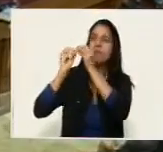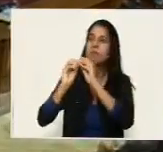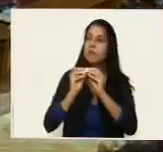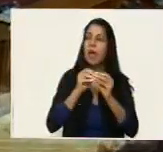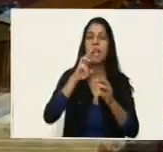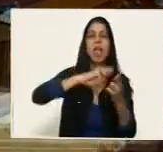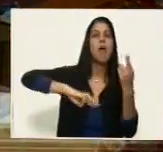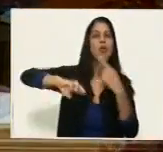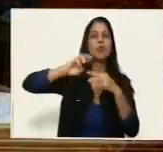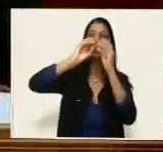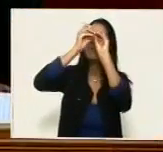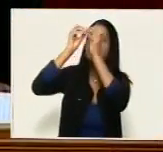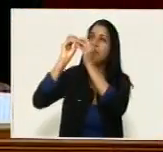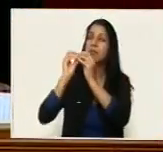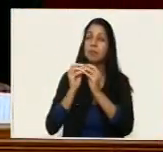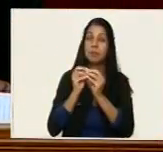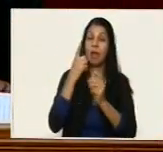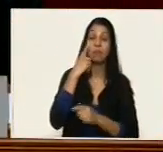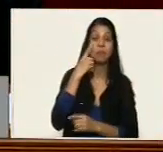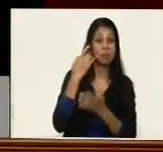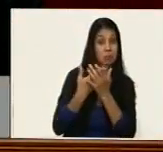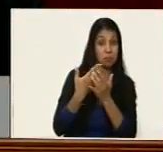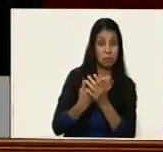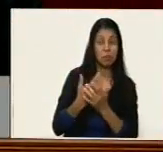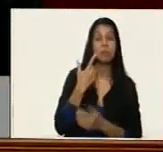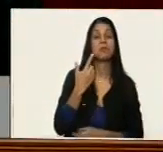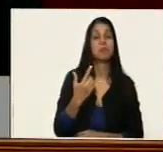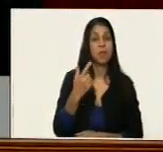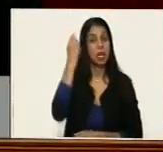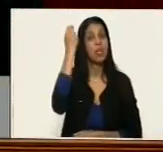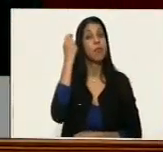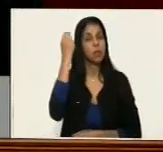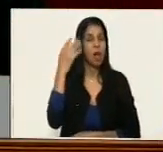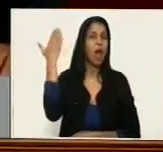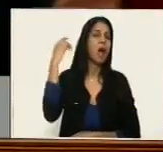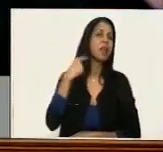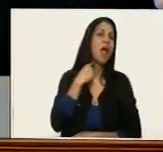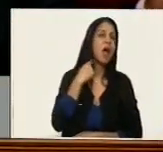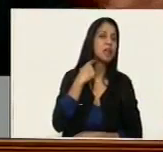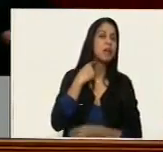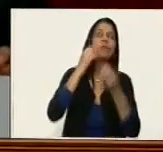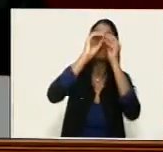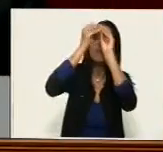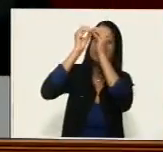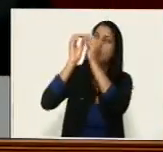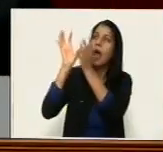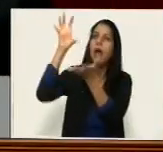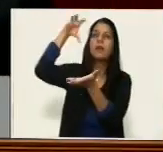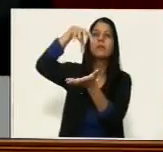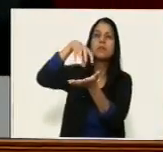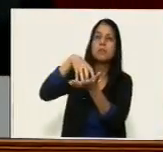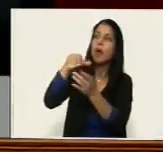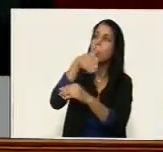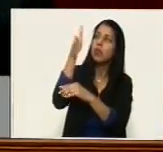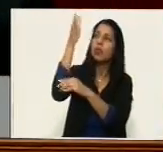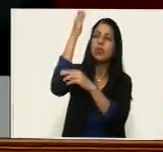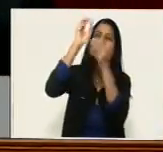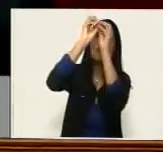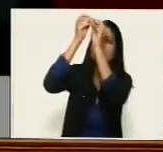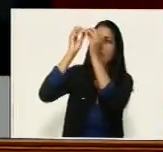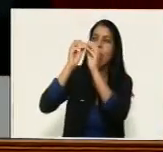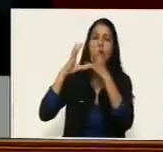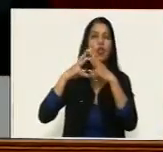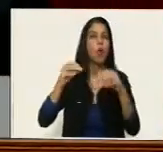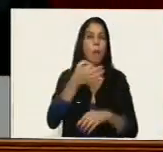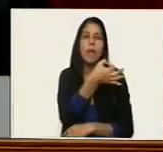los diputados que fueron de la Asamblea Nacional, si no se recuperó, se recuperaron todos los espacios y los salones, para que vengan